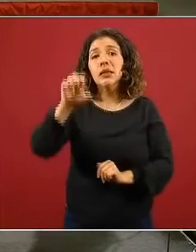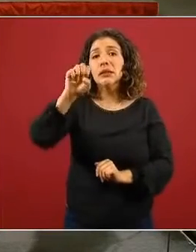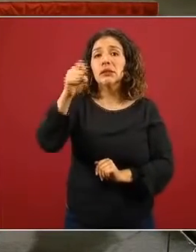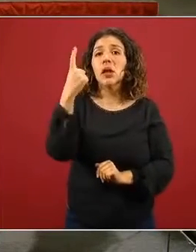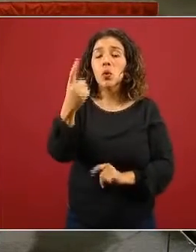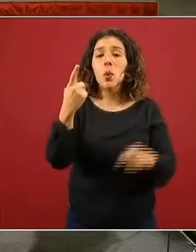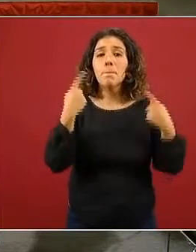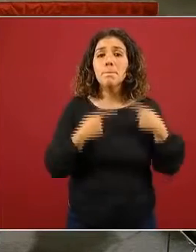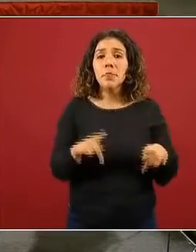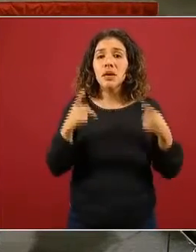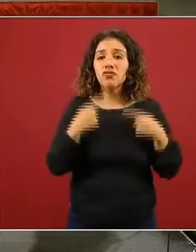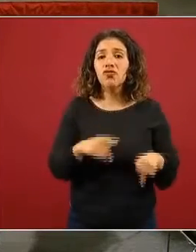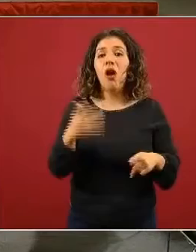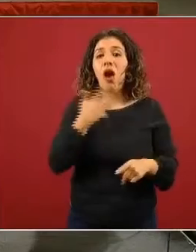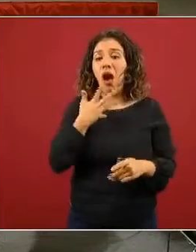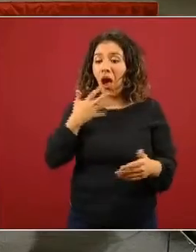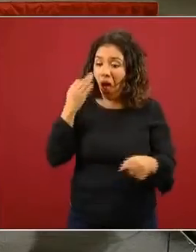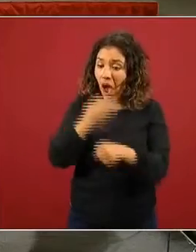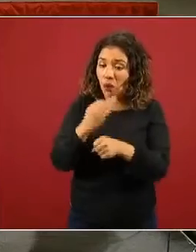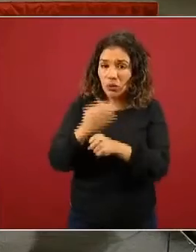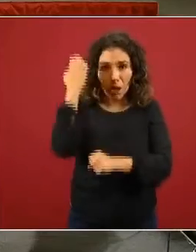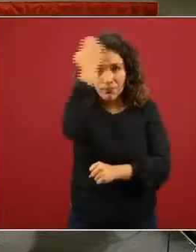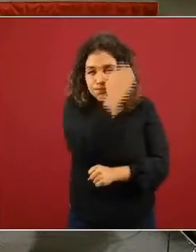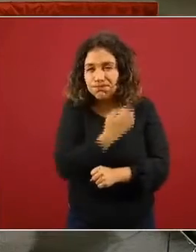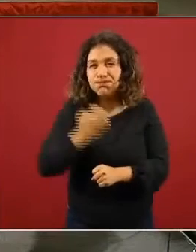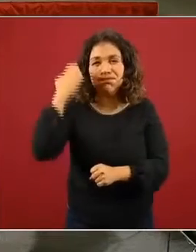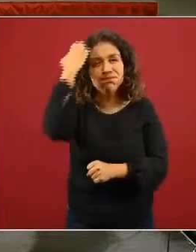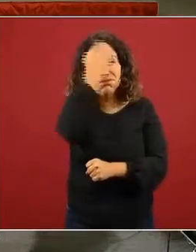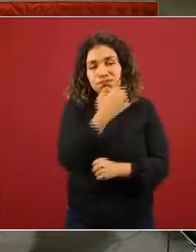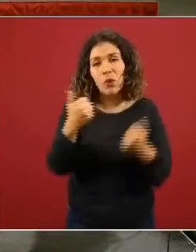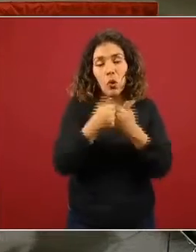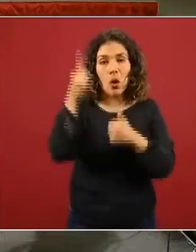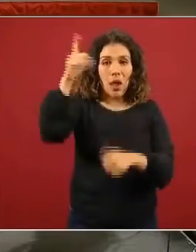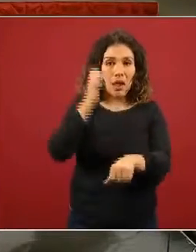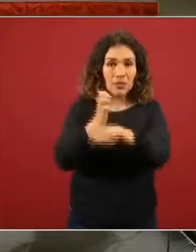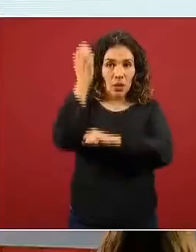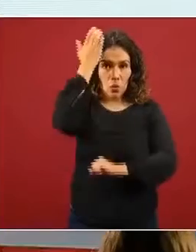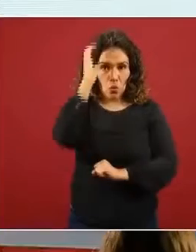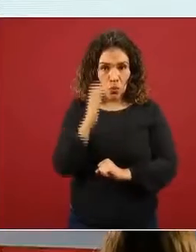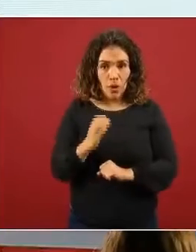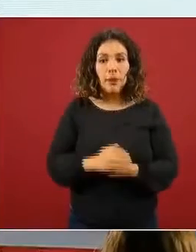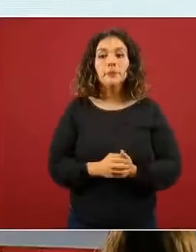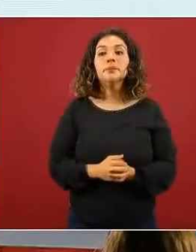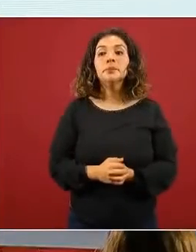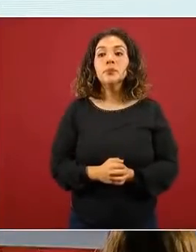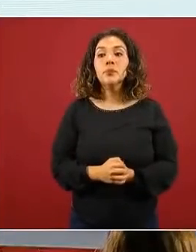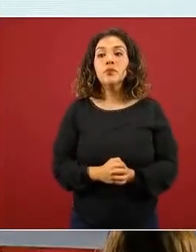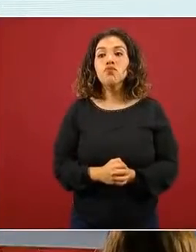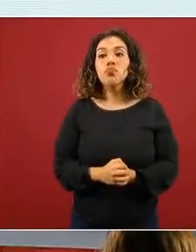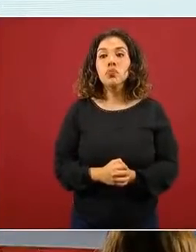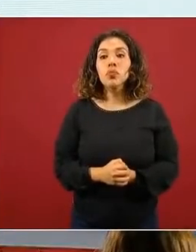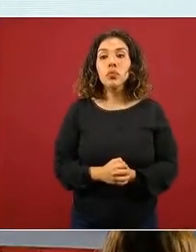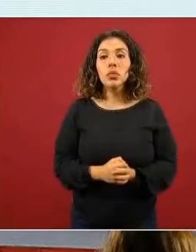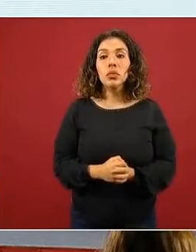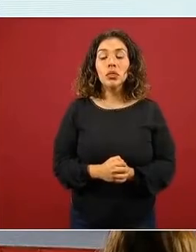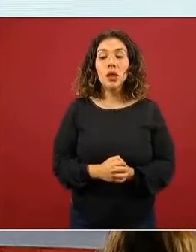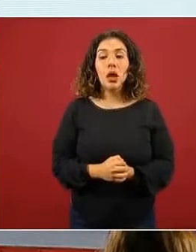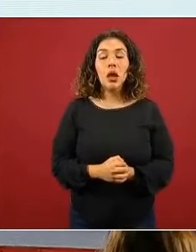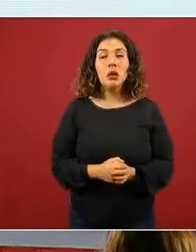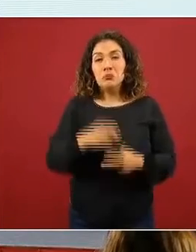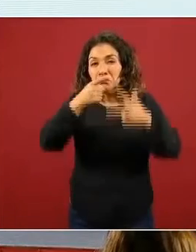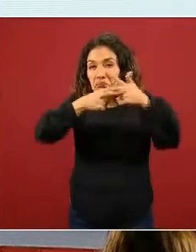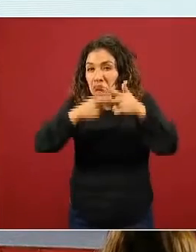37.661 son las personas que hasta el momento han sido estudiadas en el estado de Coahuila. Veamos la curva de